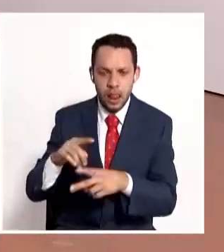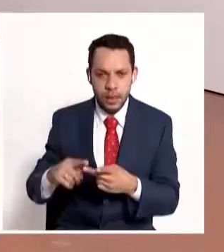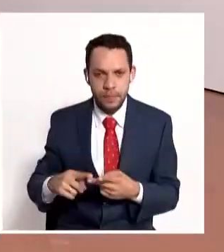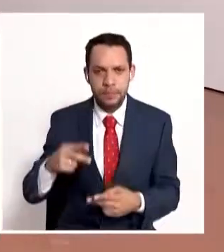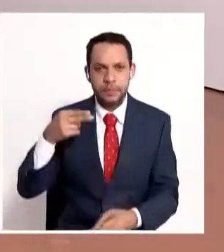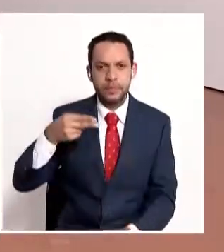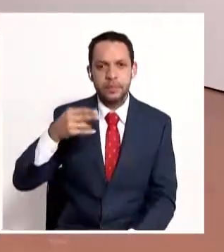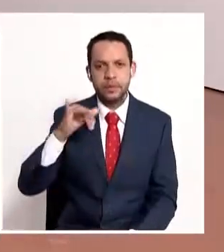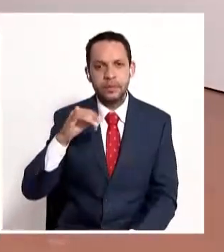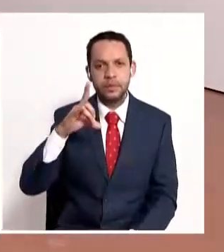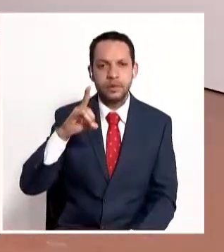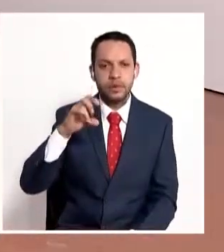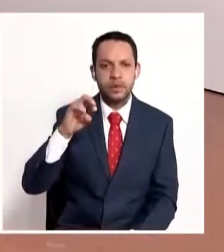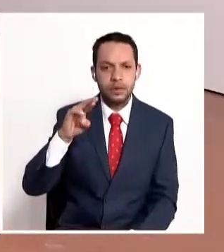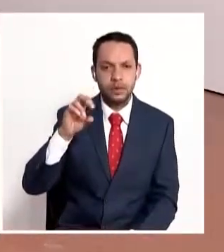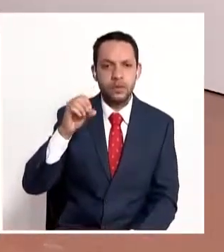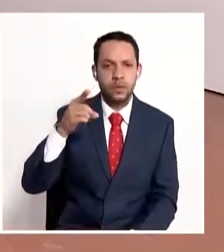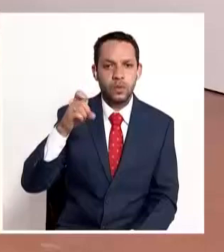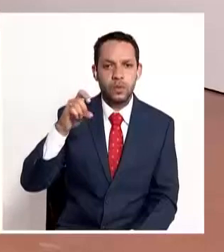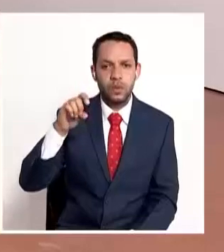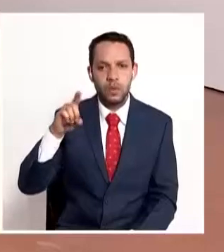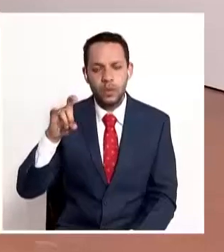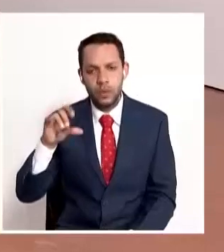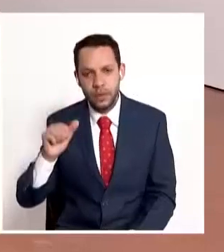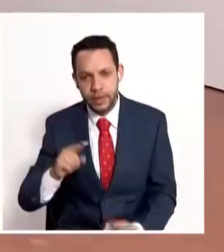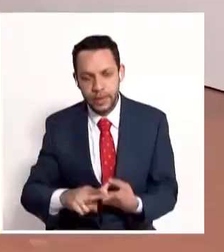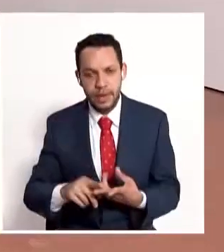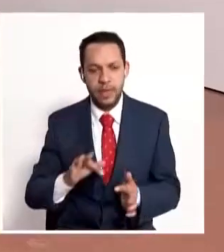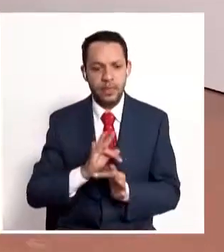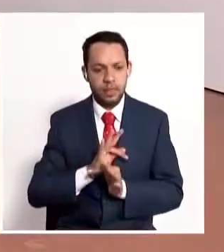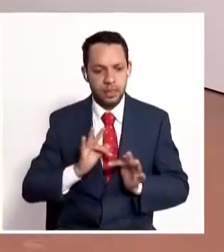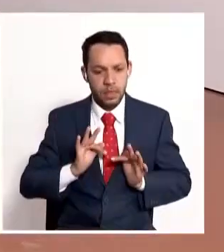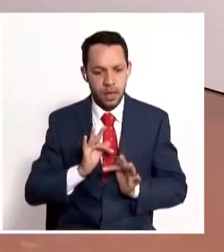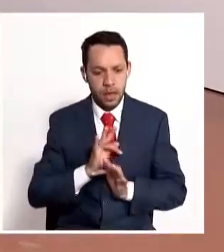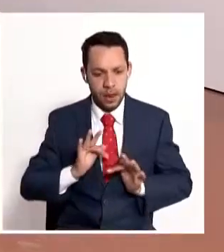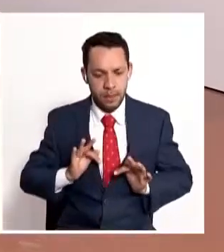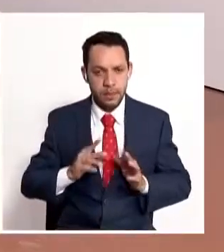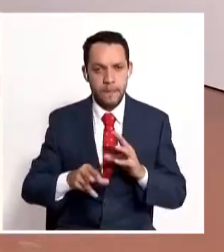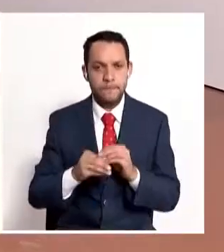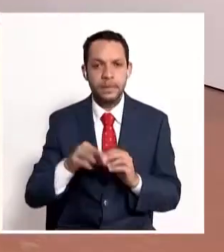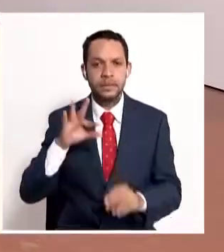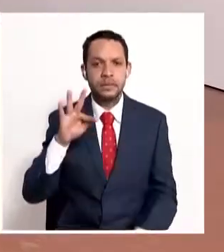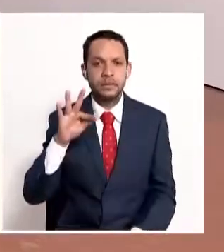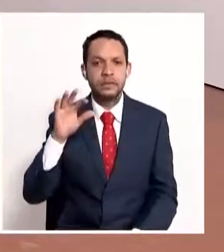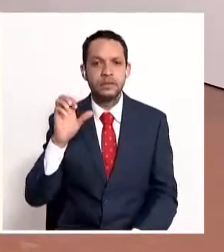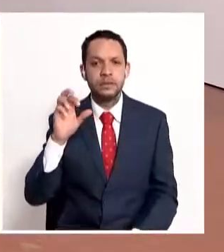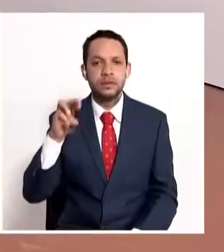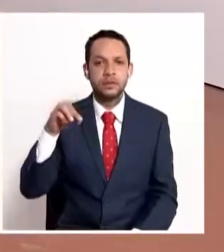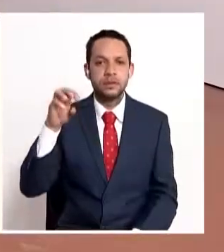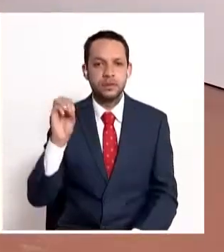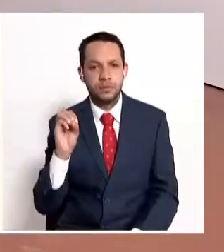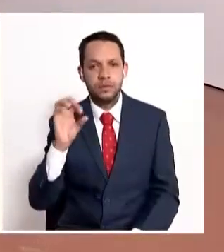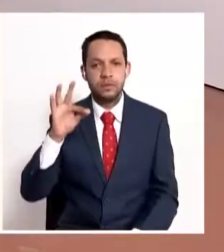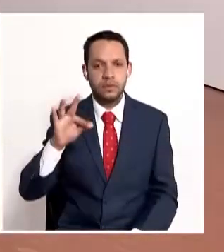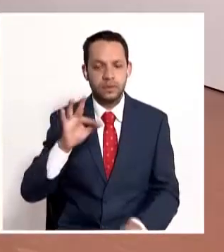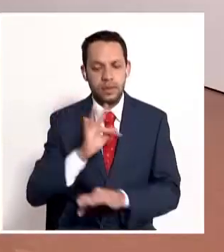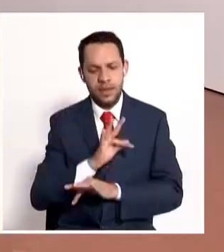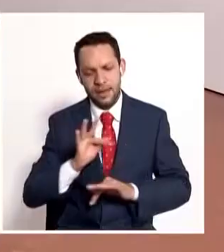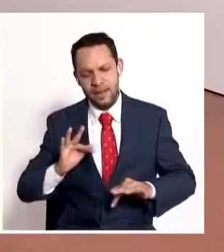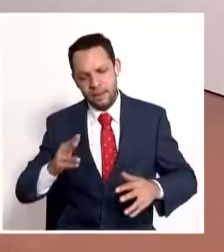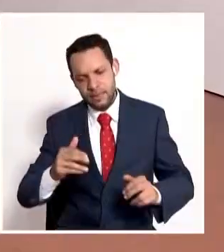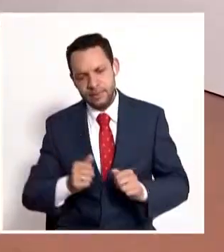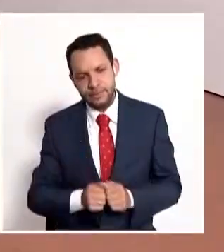el huaso lage o terapia la termoterapia bueno es que es